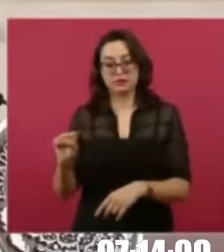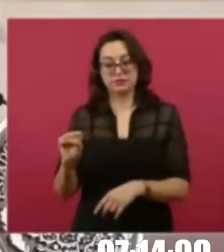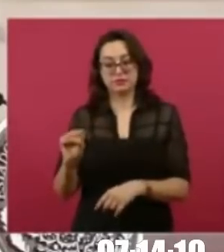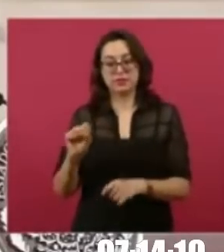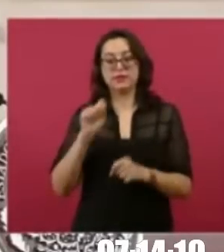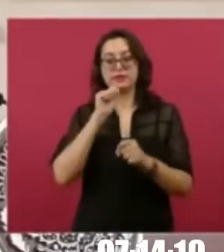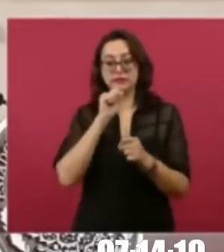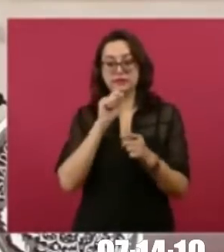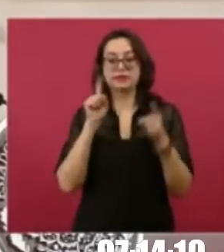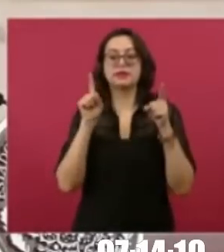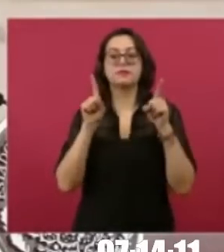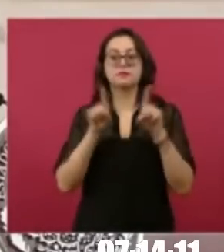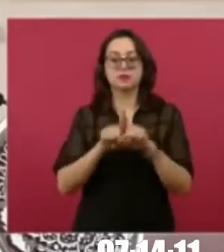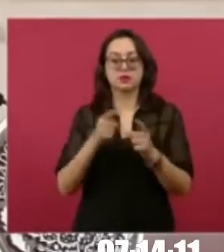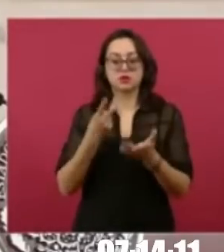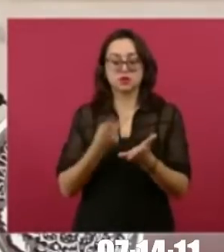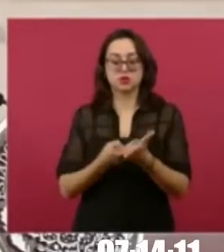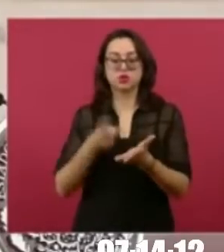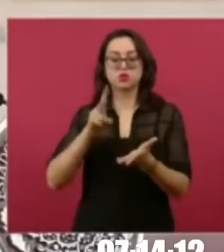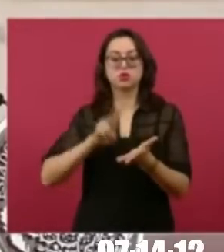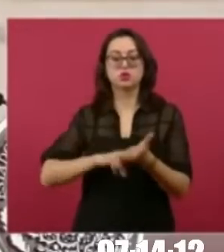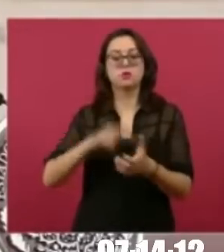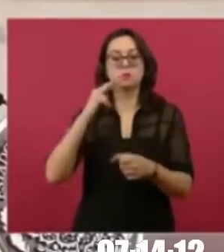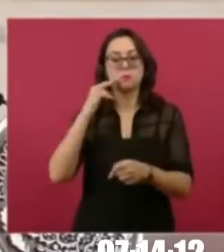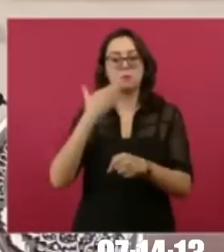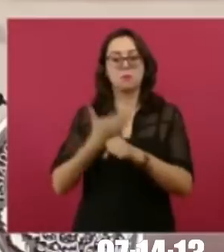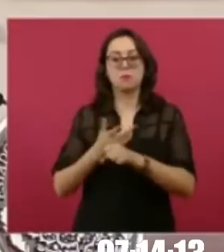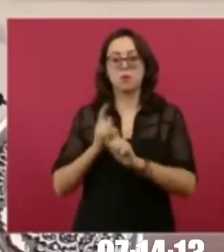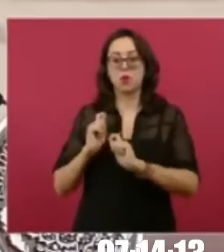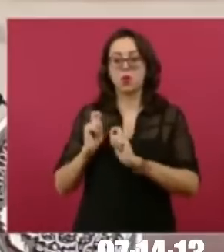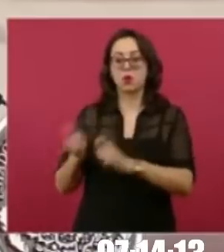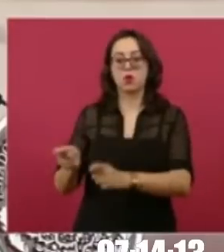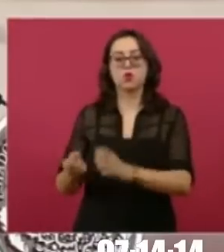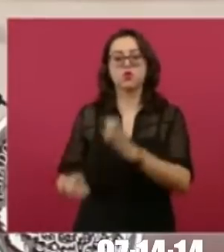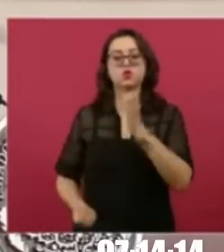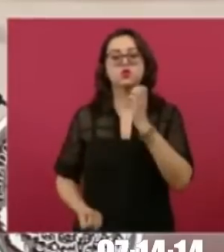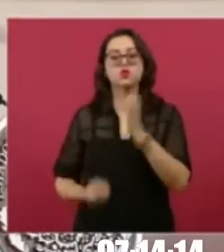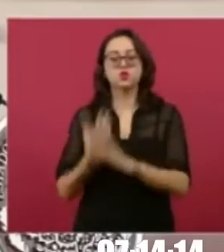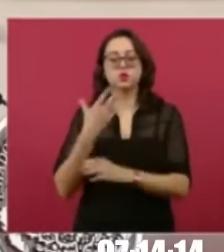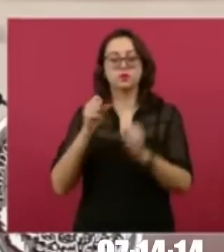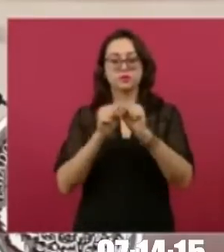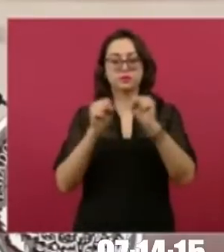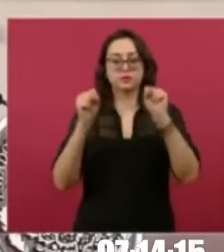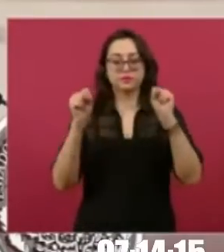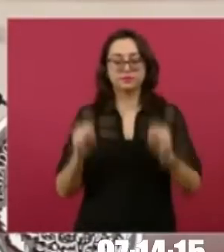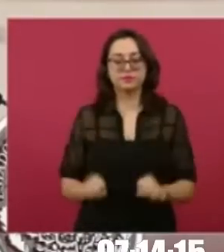es el responsable de la aplicación de este plan